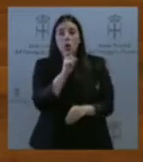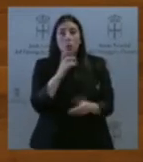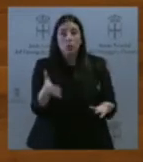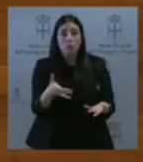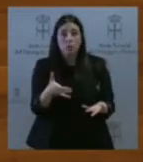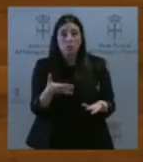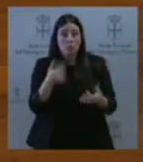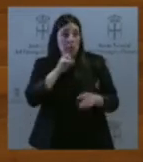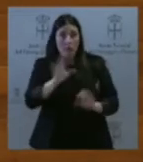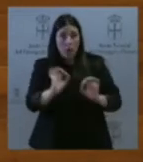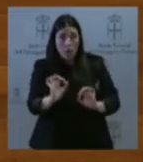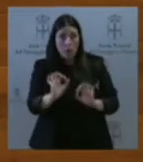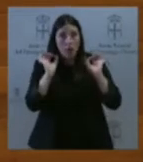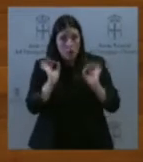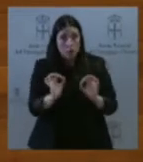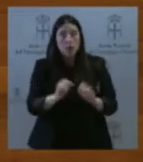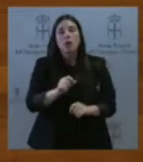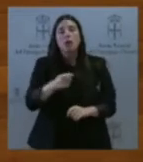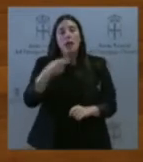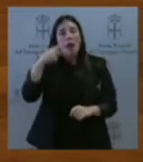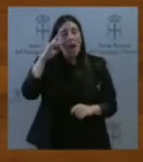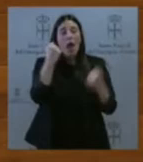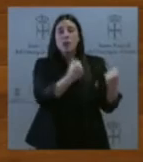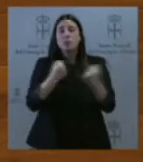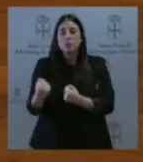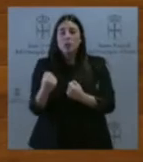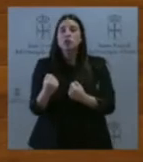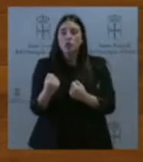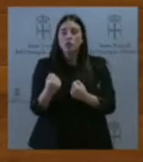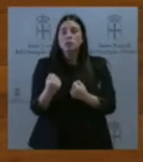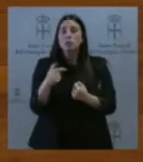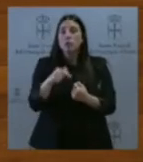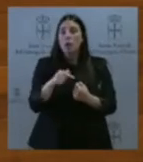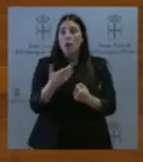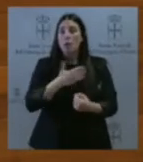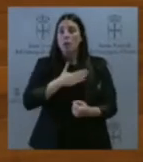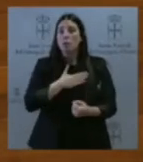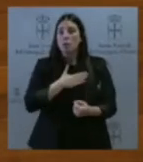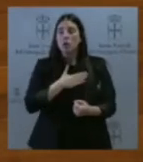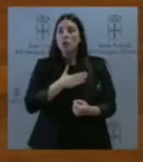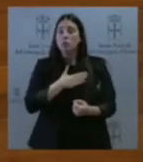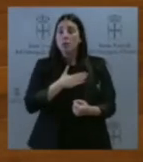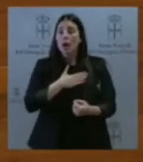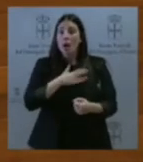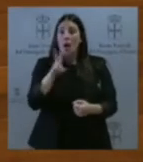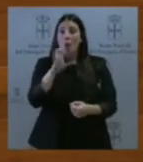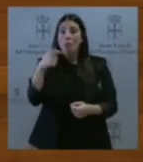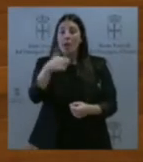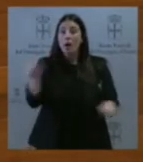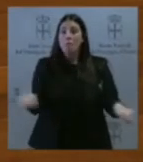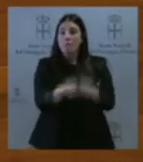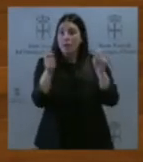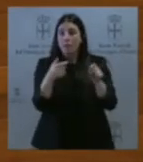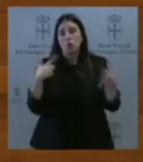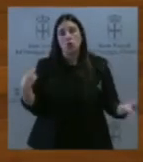y buena parte de la ciudadanía ovetense se oponen al desmantelamiento de La Vega. Las instituciones defienden el protocolo. Lo que me lleva a